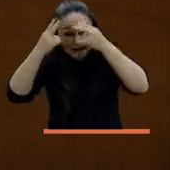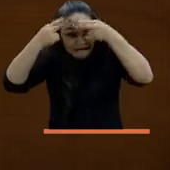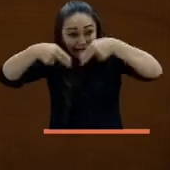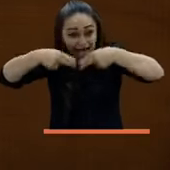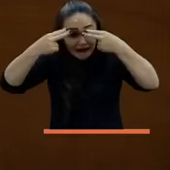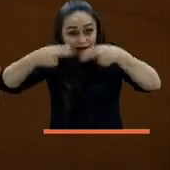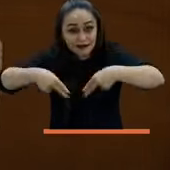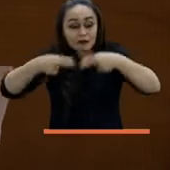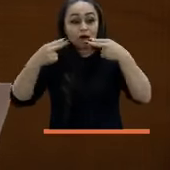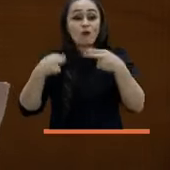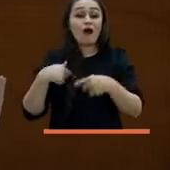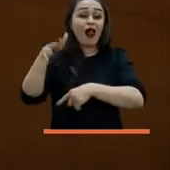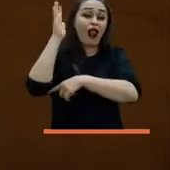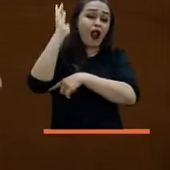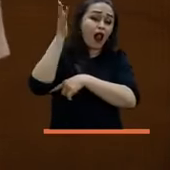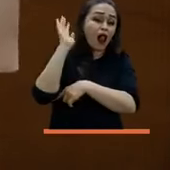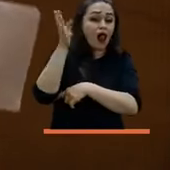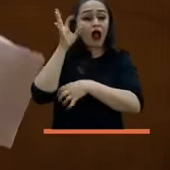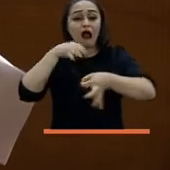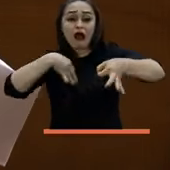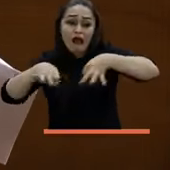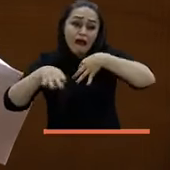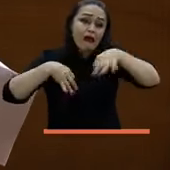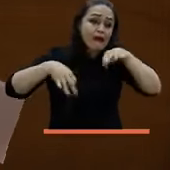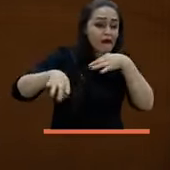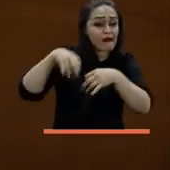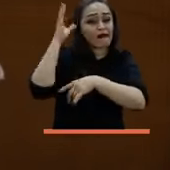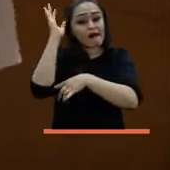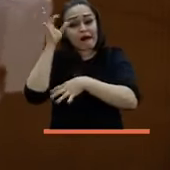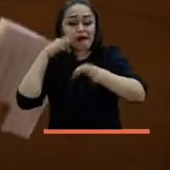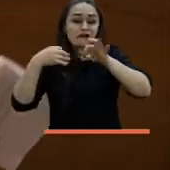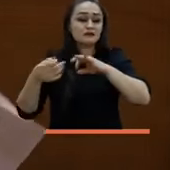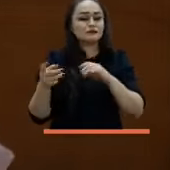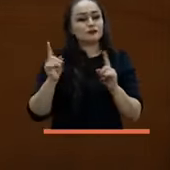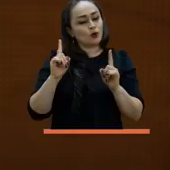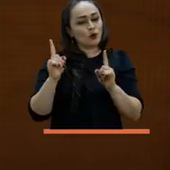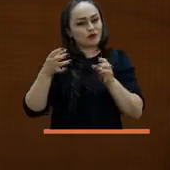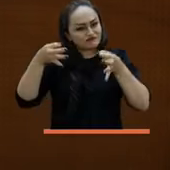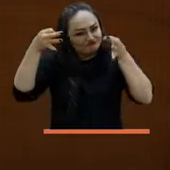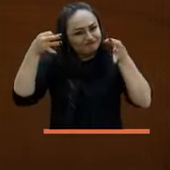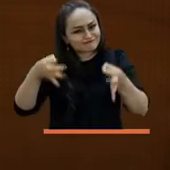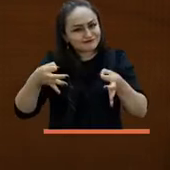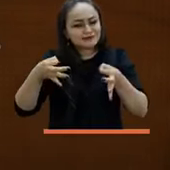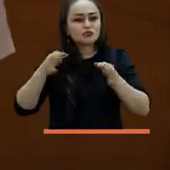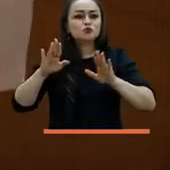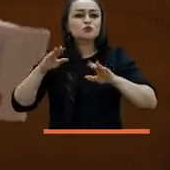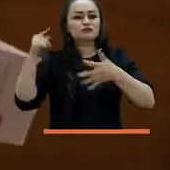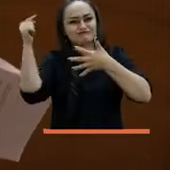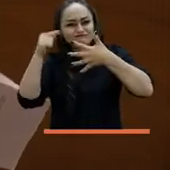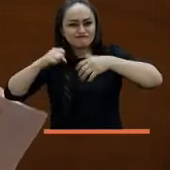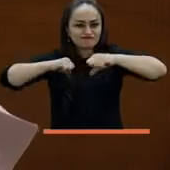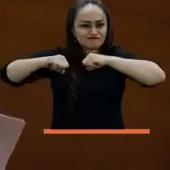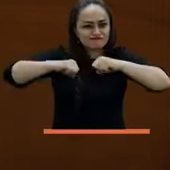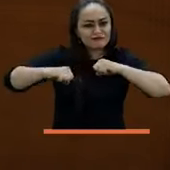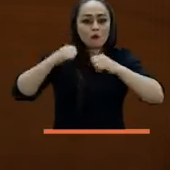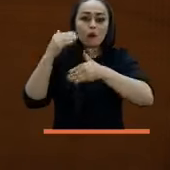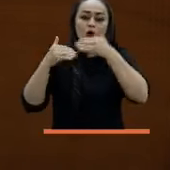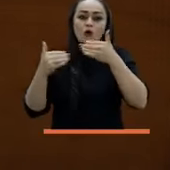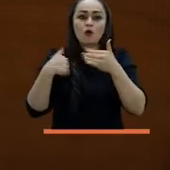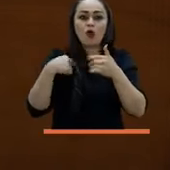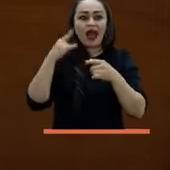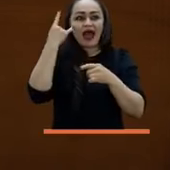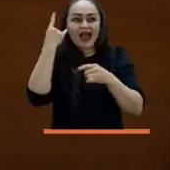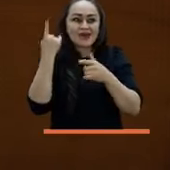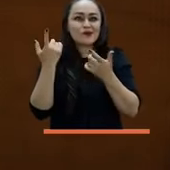sino que efectivamente se traduzca en acciones afirmativas por ejemplo pensarnos acciones para disminuir el acoso al